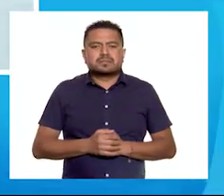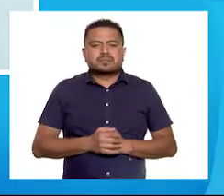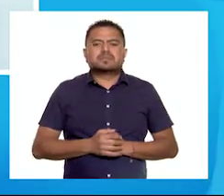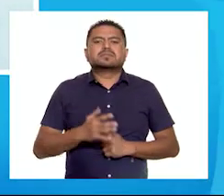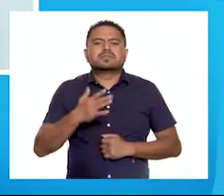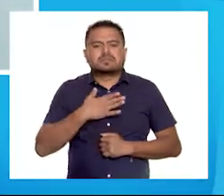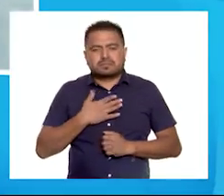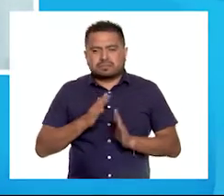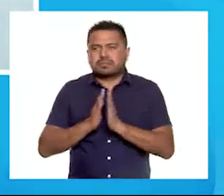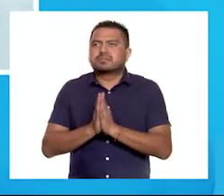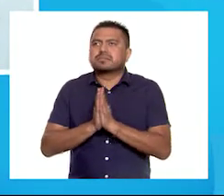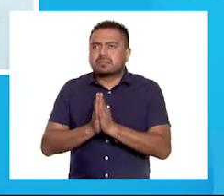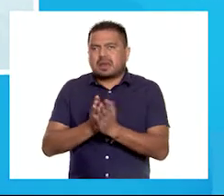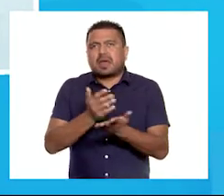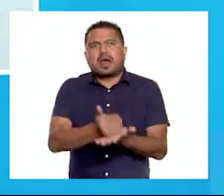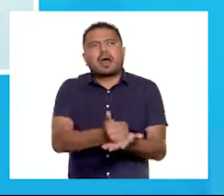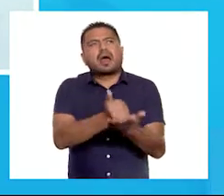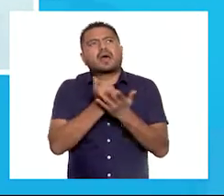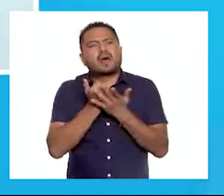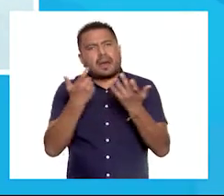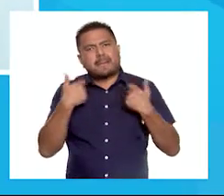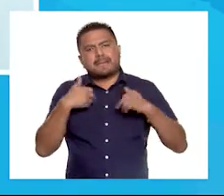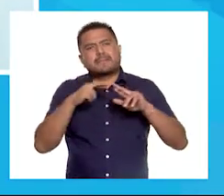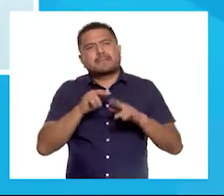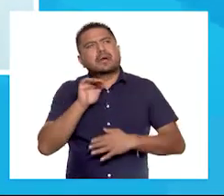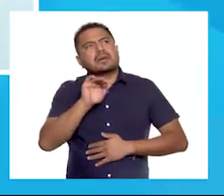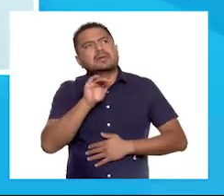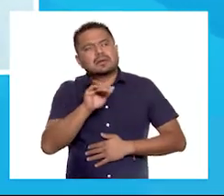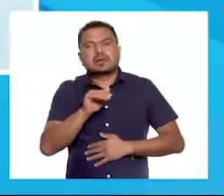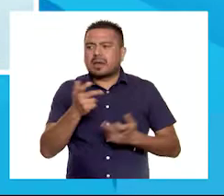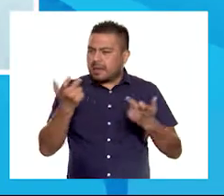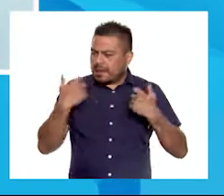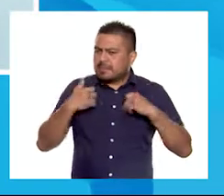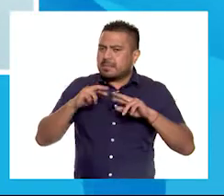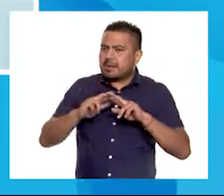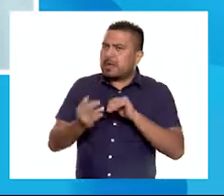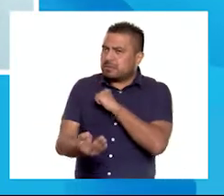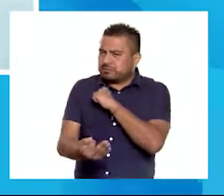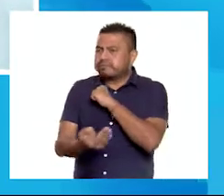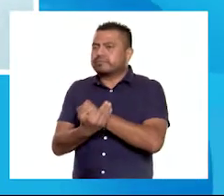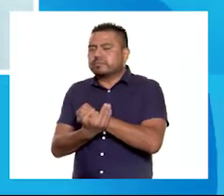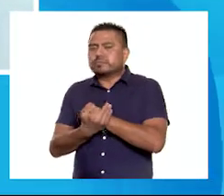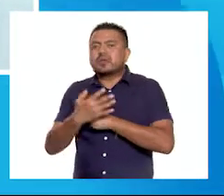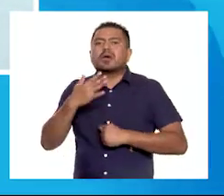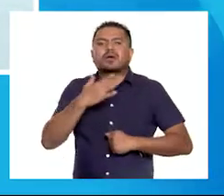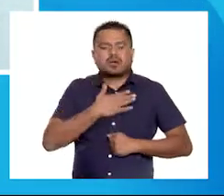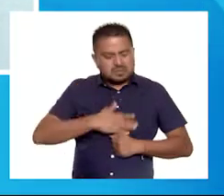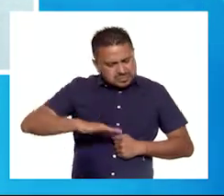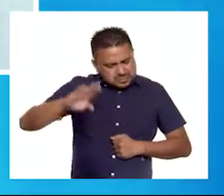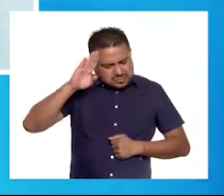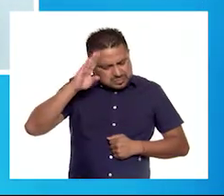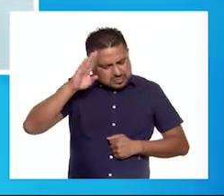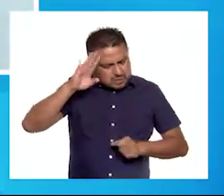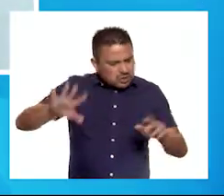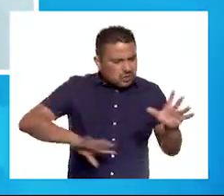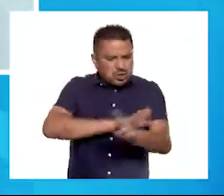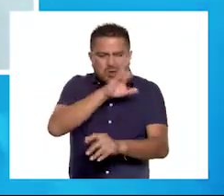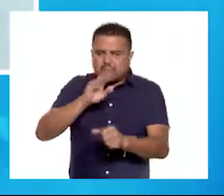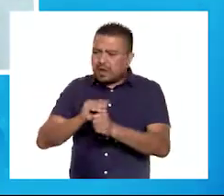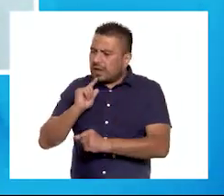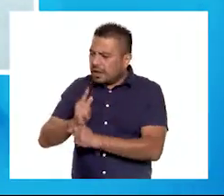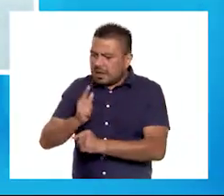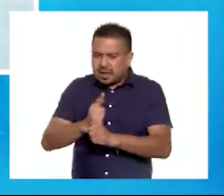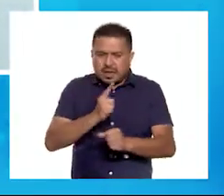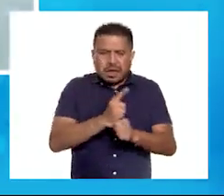Le pedí ayuda al maestro y el maestro me orientó. Yo reflexioné todo lo que hemos visto en